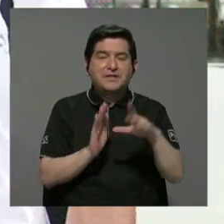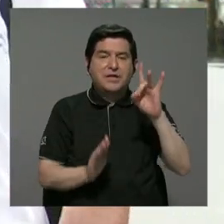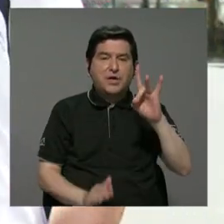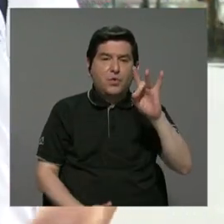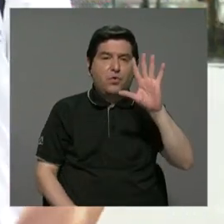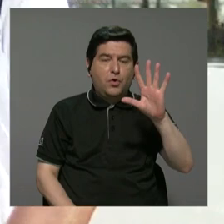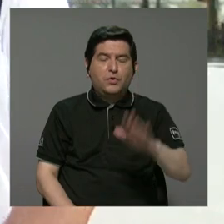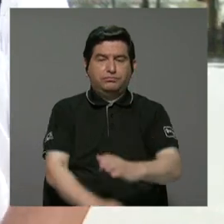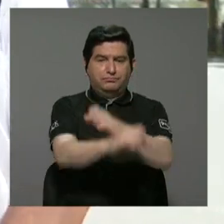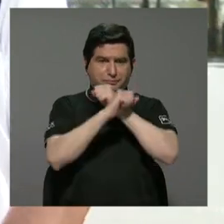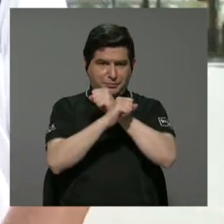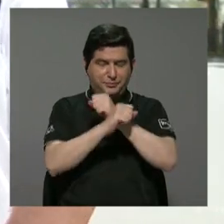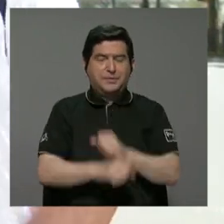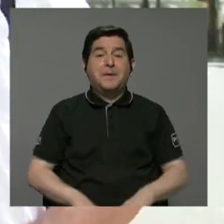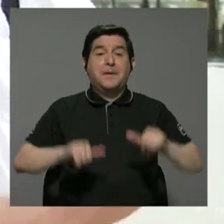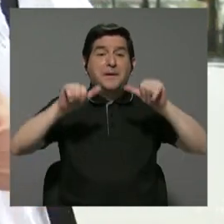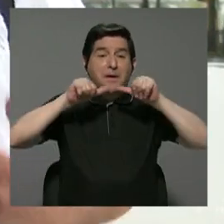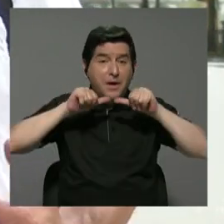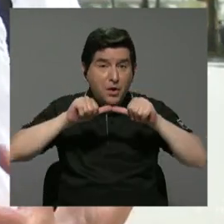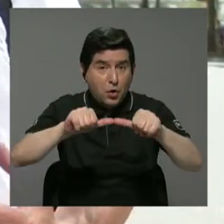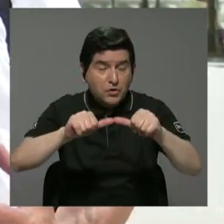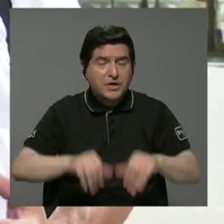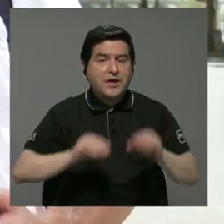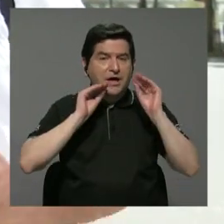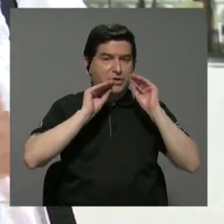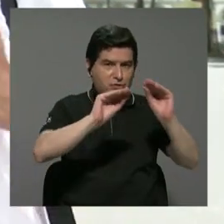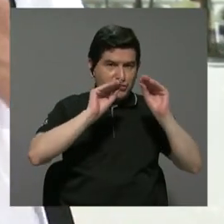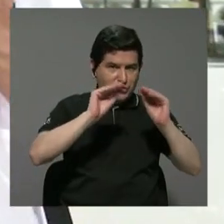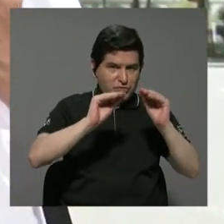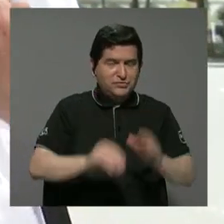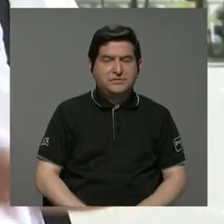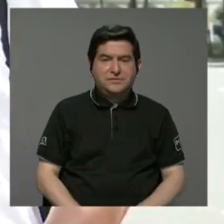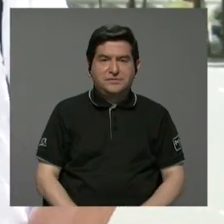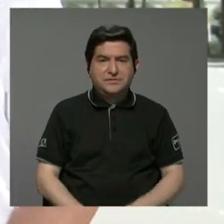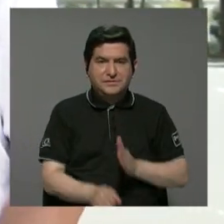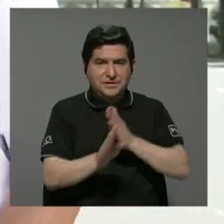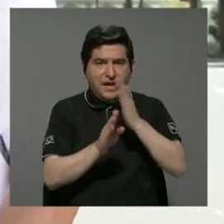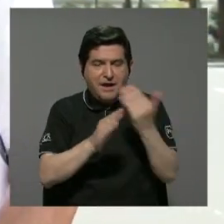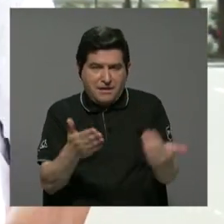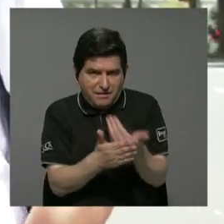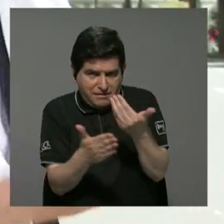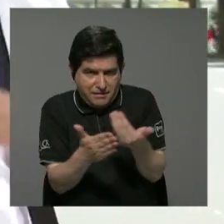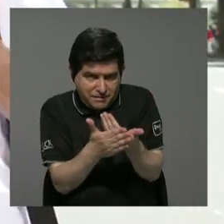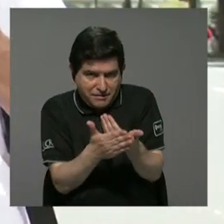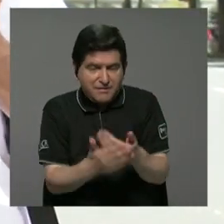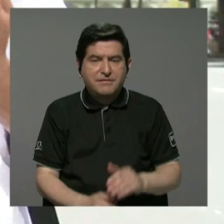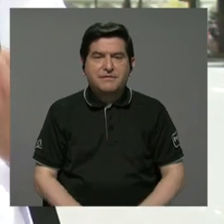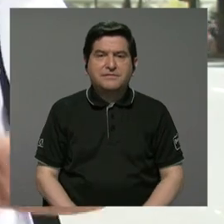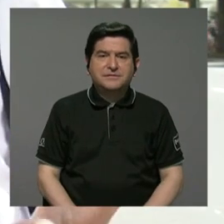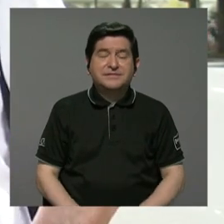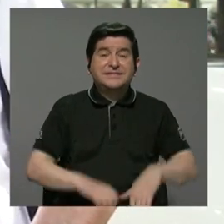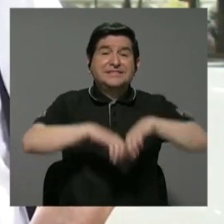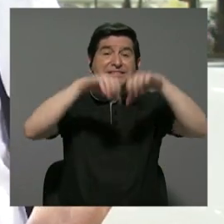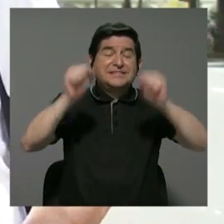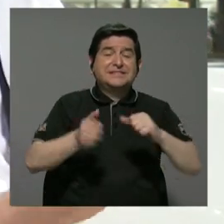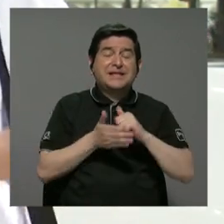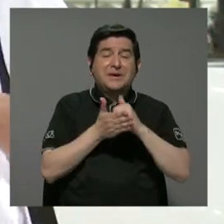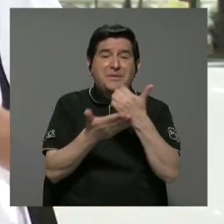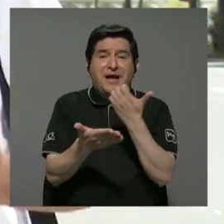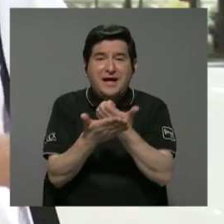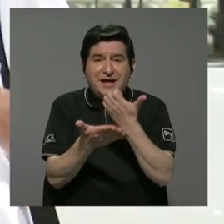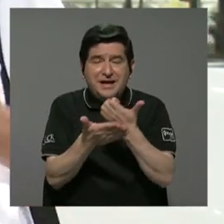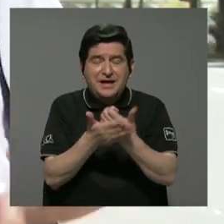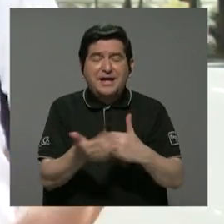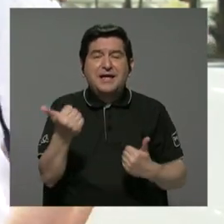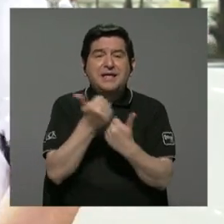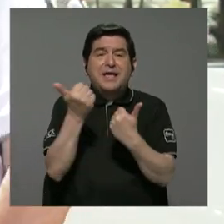les garantiza para mantener la docencia, carreras renovadas, sistemas de becas y sistemas